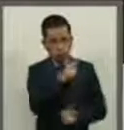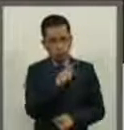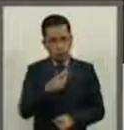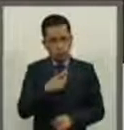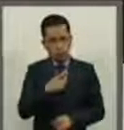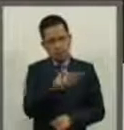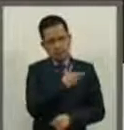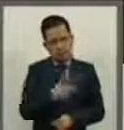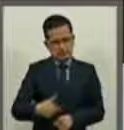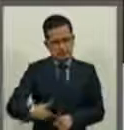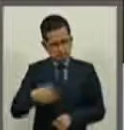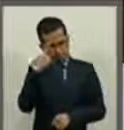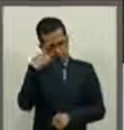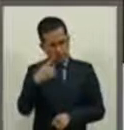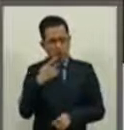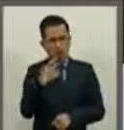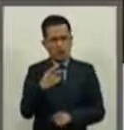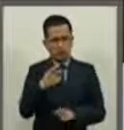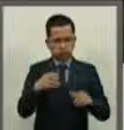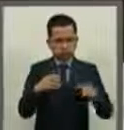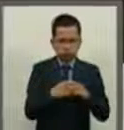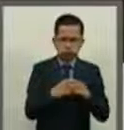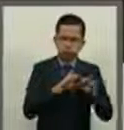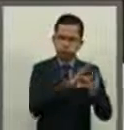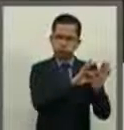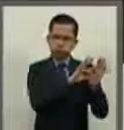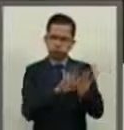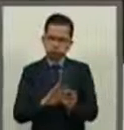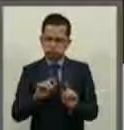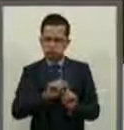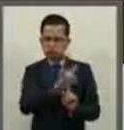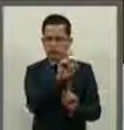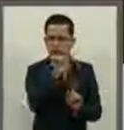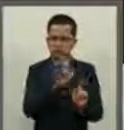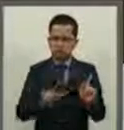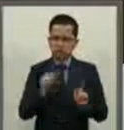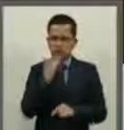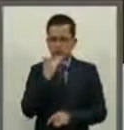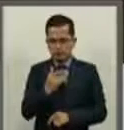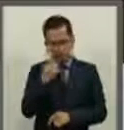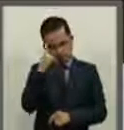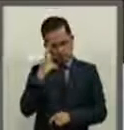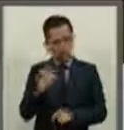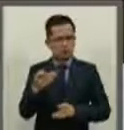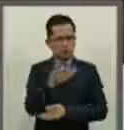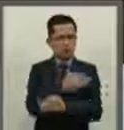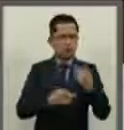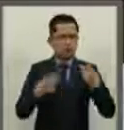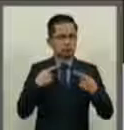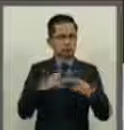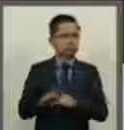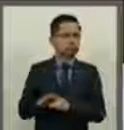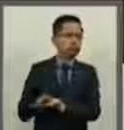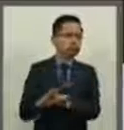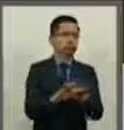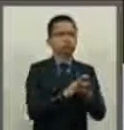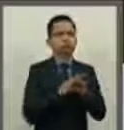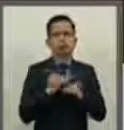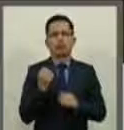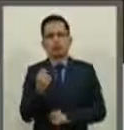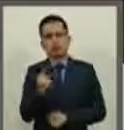Unión a dar sustento a la unidad nacional y a preservar la cohesión social, a fortalecer